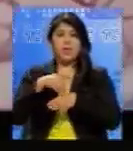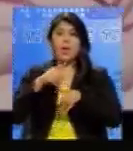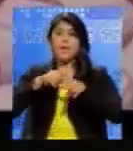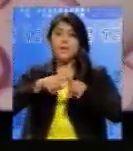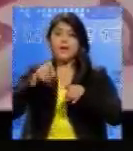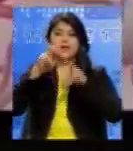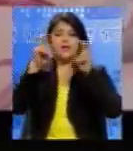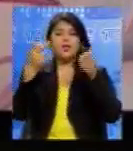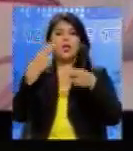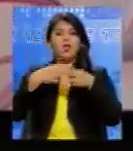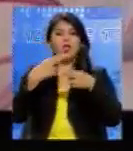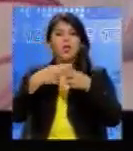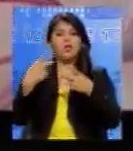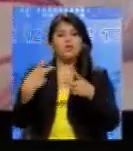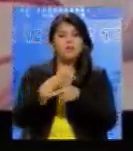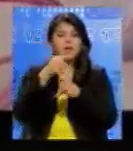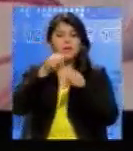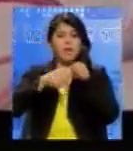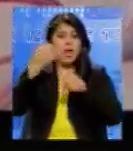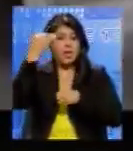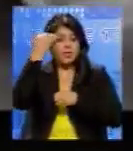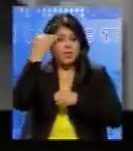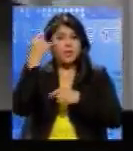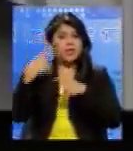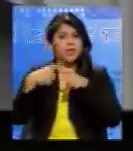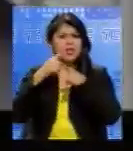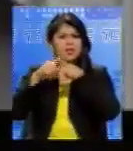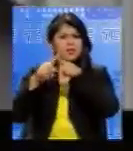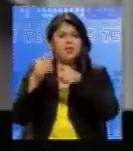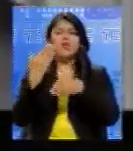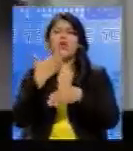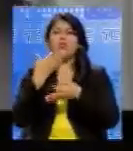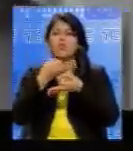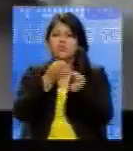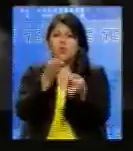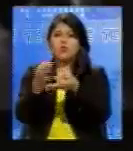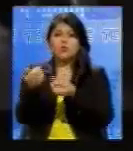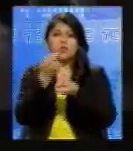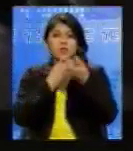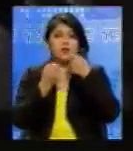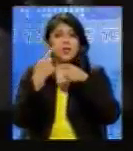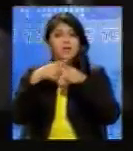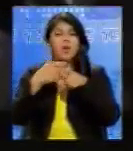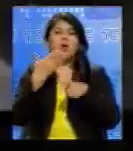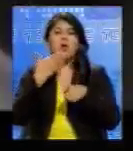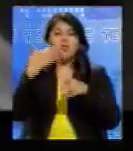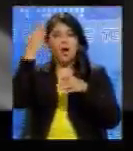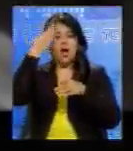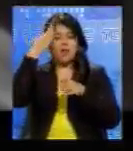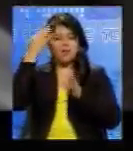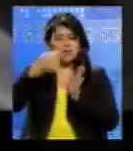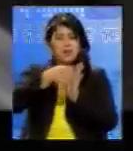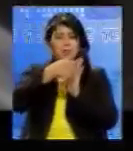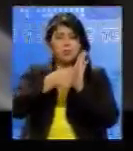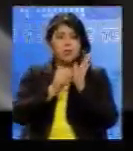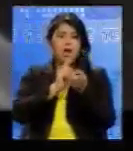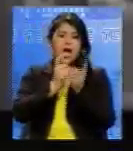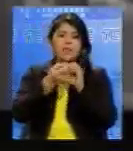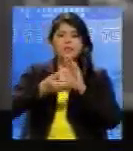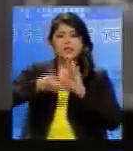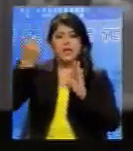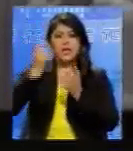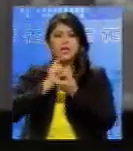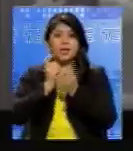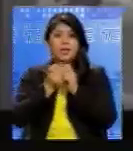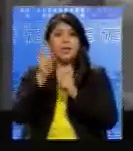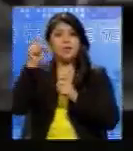son conocidos como catástrofes del cerebro. Tienen varias formas de tratamiento. La mayoría consiste en la apertura del cráneo para reparar el problema,